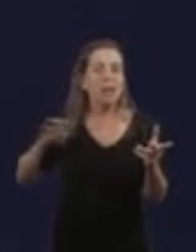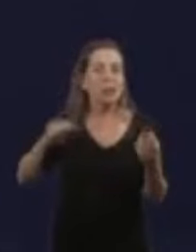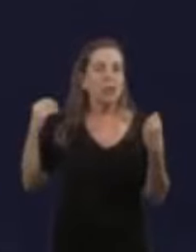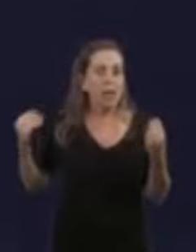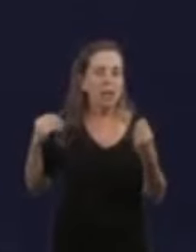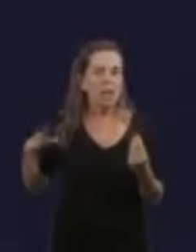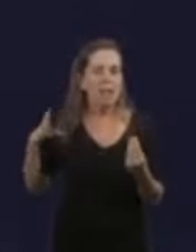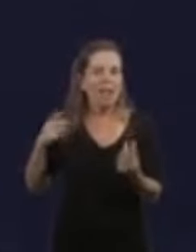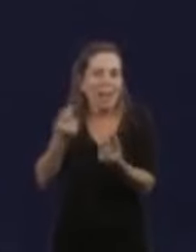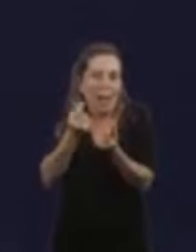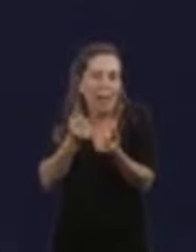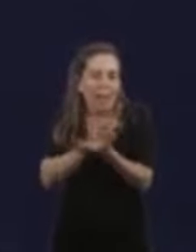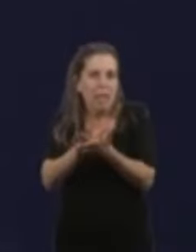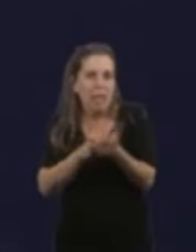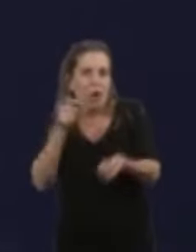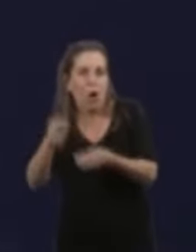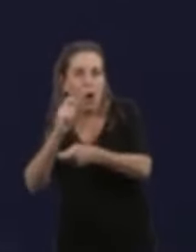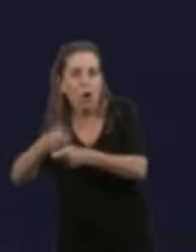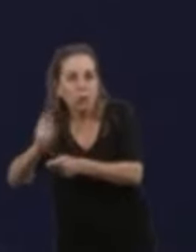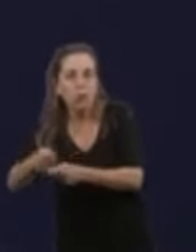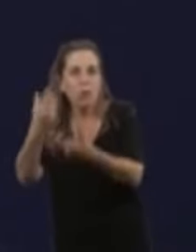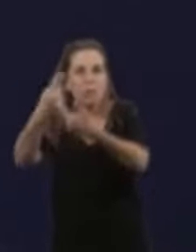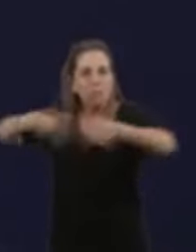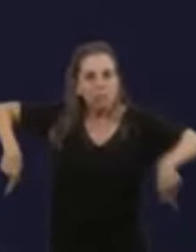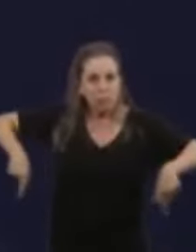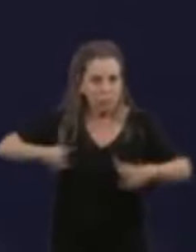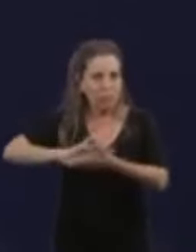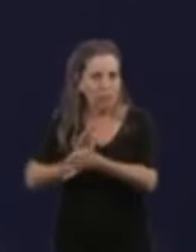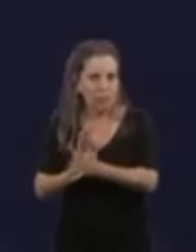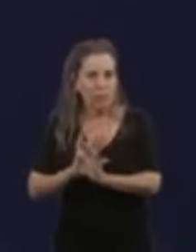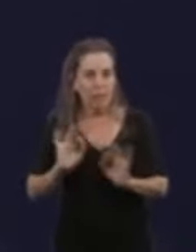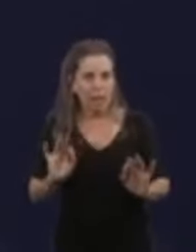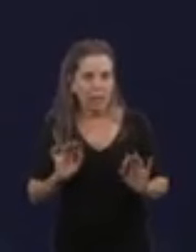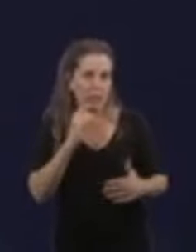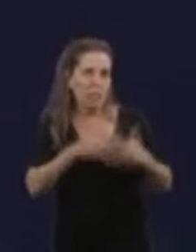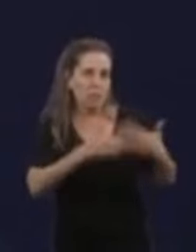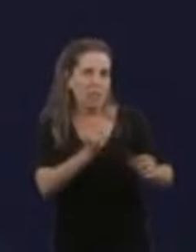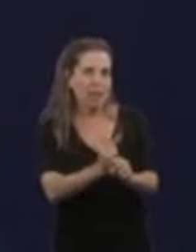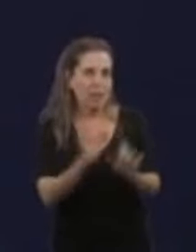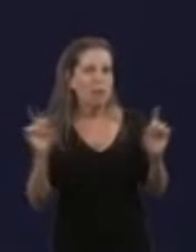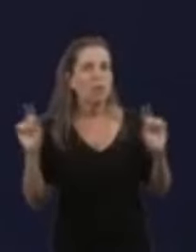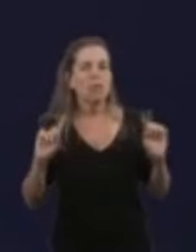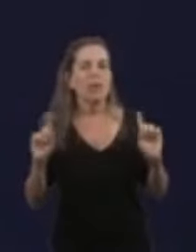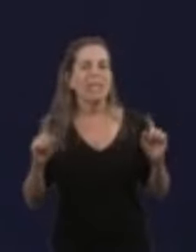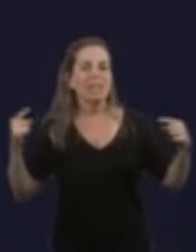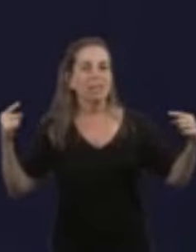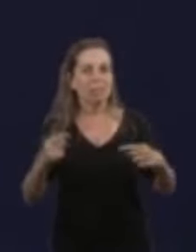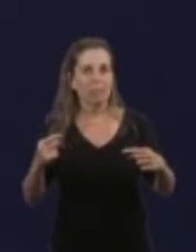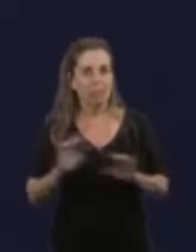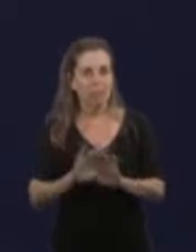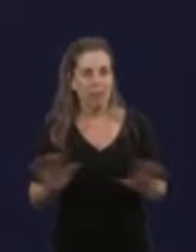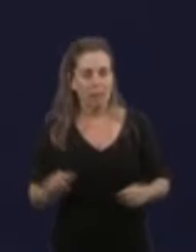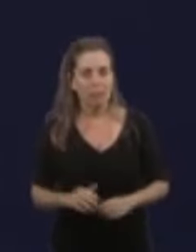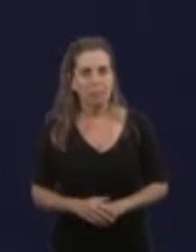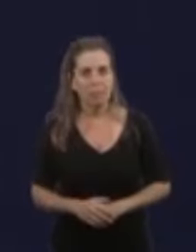inversión y de desastre con las tarifas eh Y se está haciendo todo lo posible pero no hubo ningún contrapunto de absolutamente